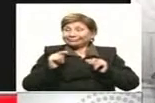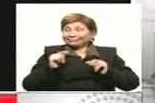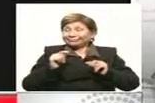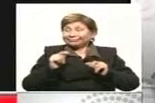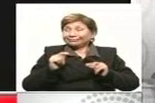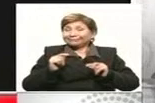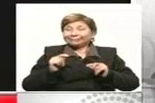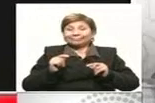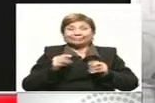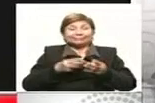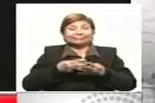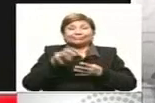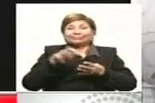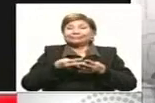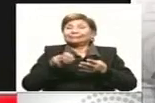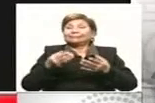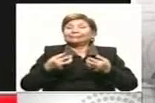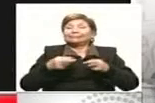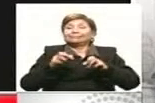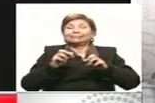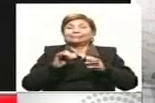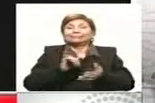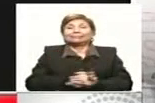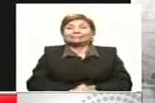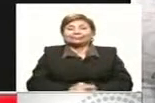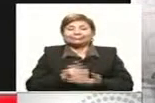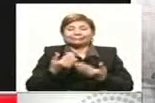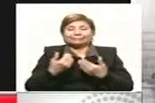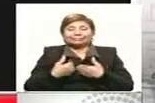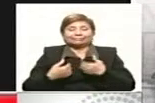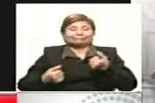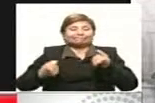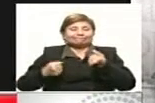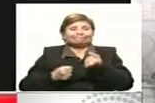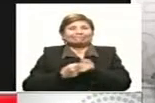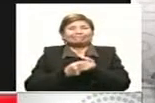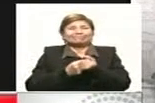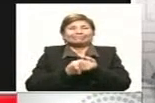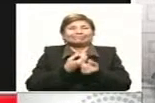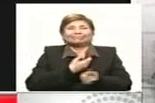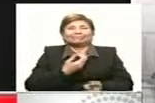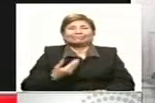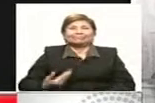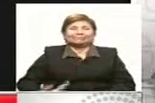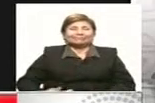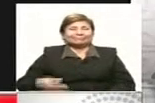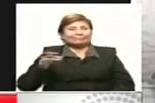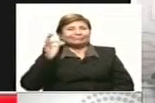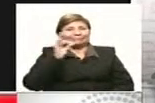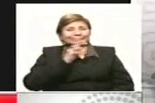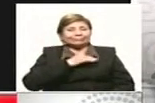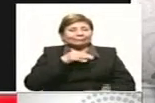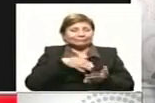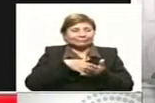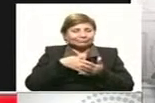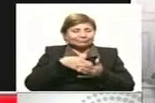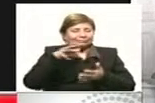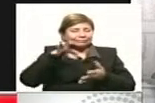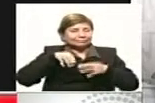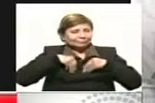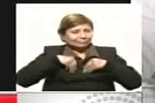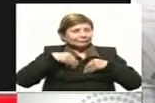esta modalidad nos está permitiendo también tener la fortaleza como gestión pública, reconociendo nuestras debilidades